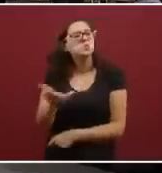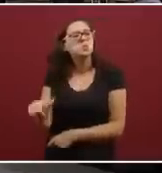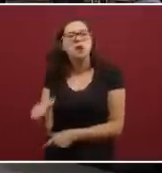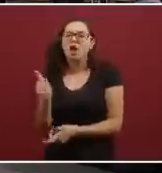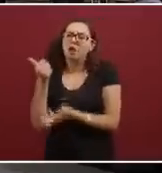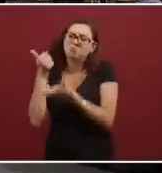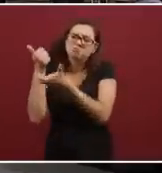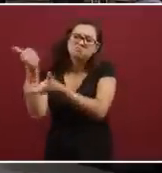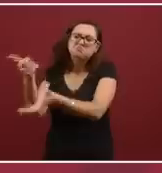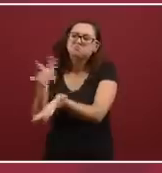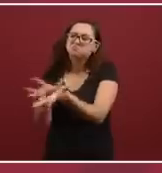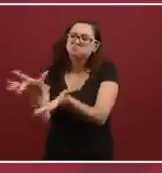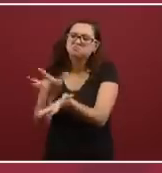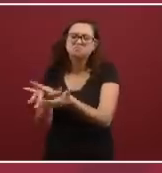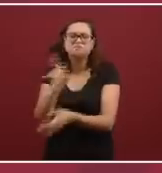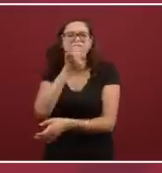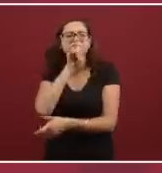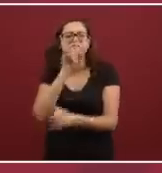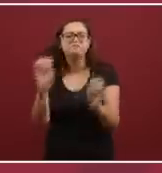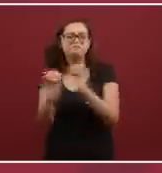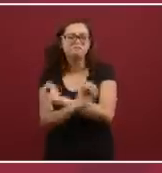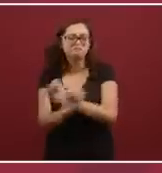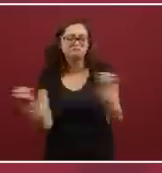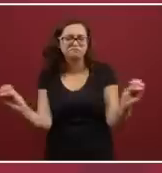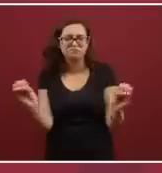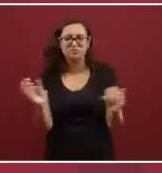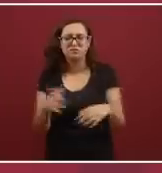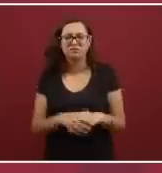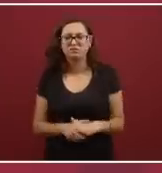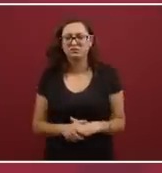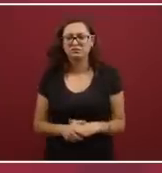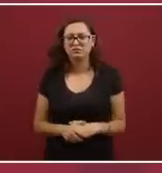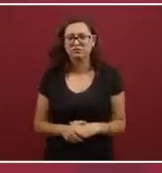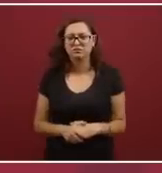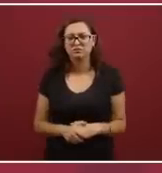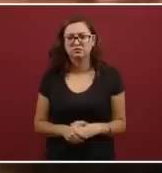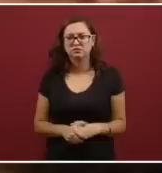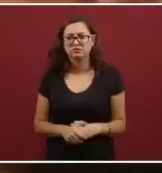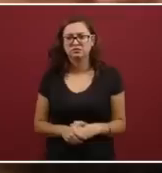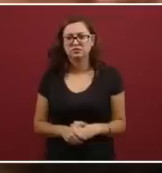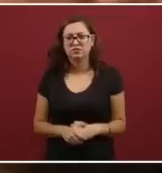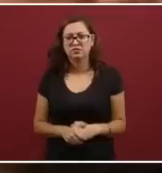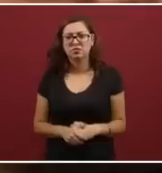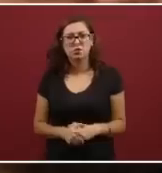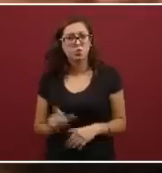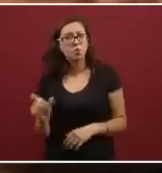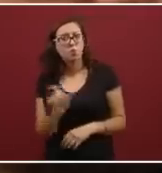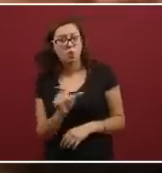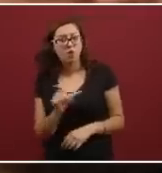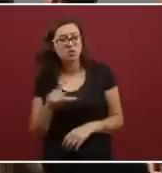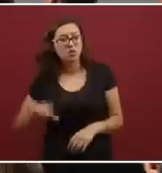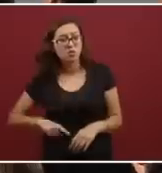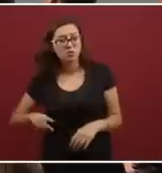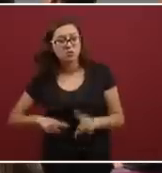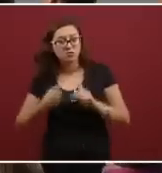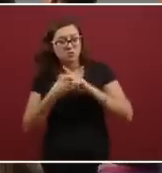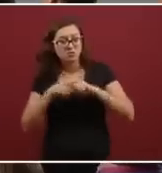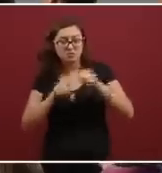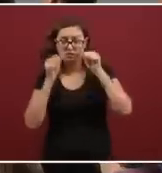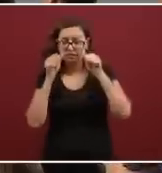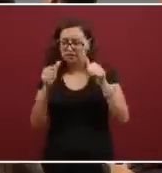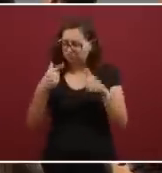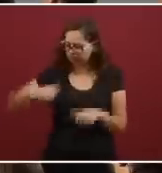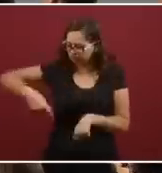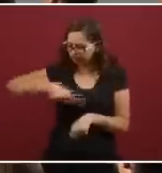los migrantes. Entonces, ¿cuándo piensan abrir esos albergues nuevos del gobierno? Lo más pronto posible.